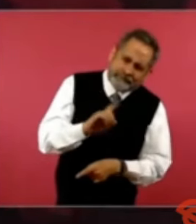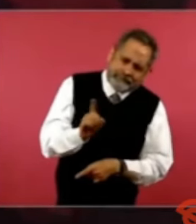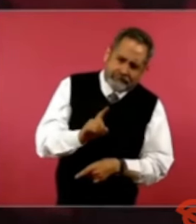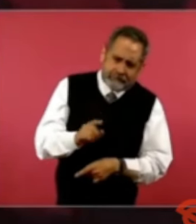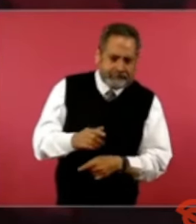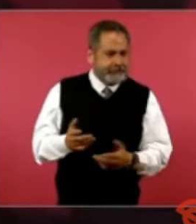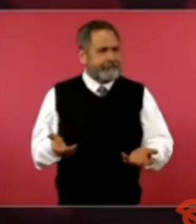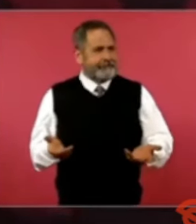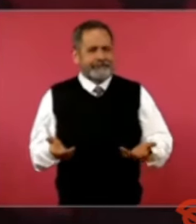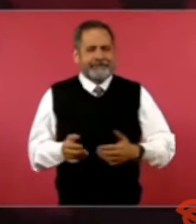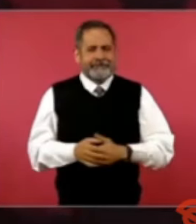mal sí finalmente pregun